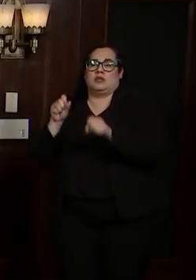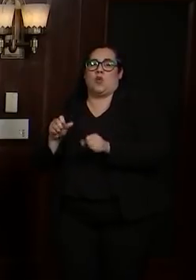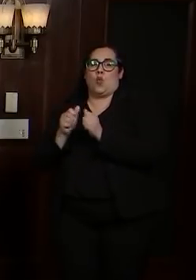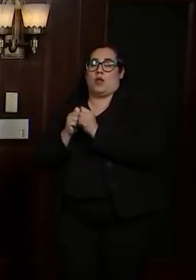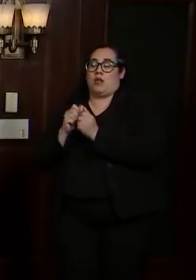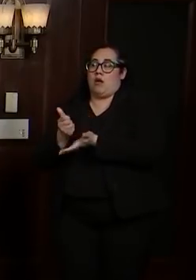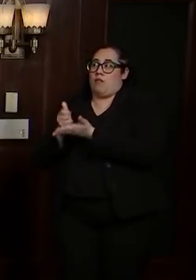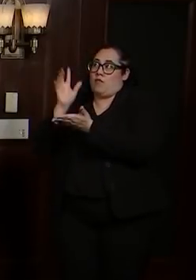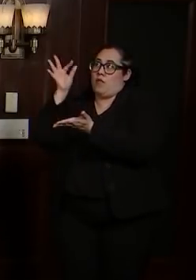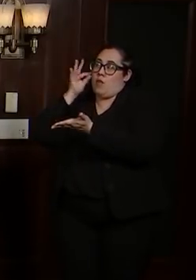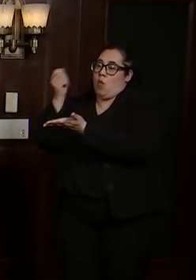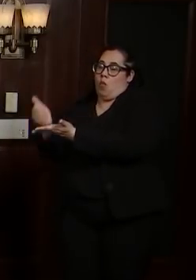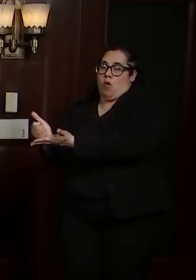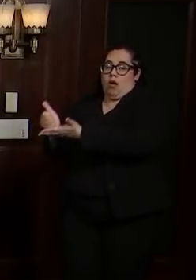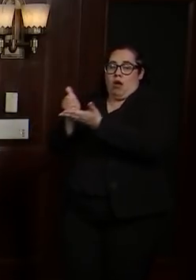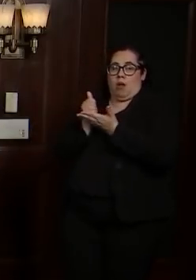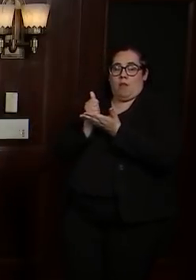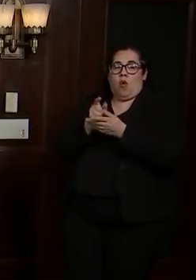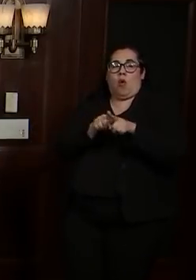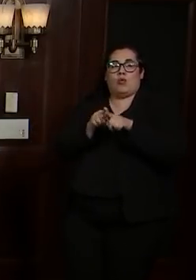ayudará. Y el buque